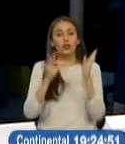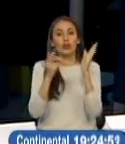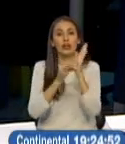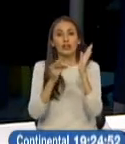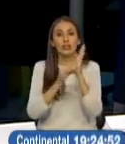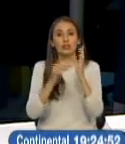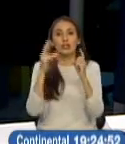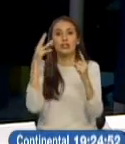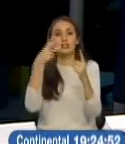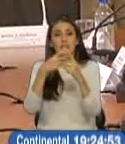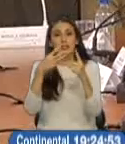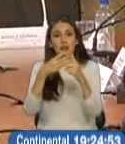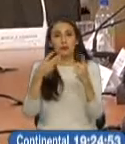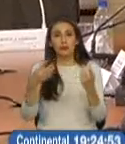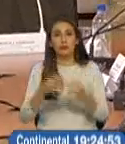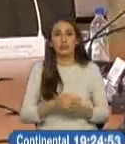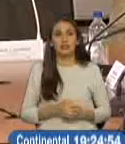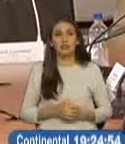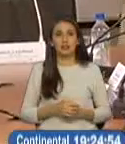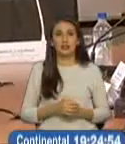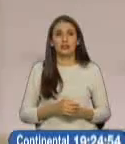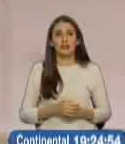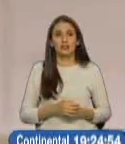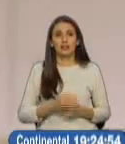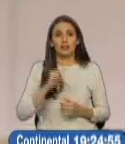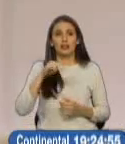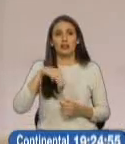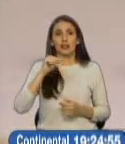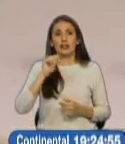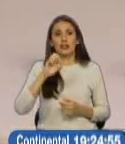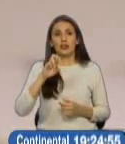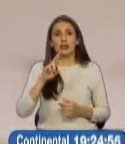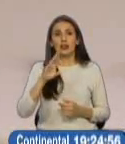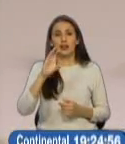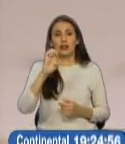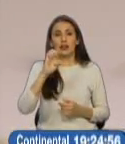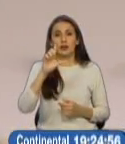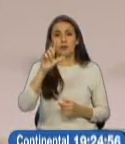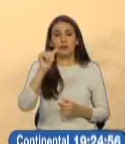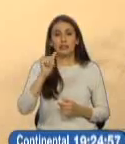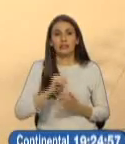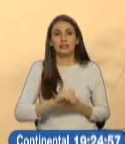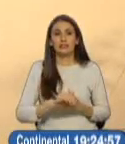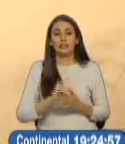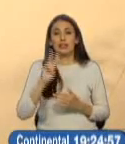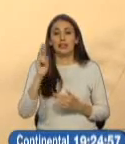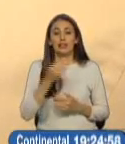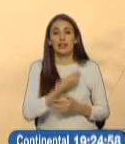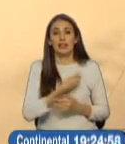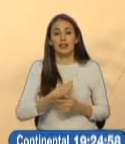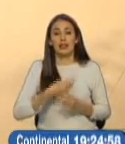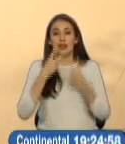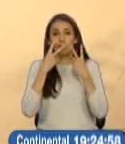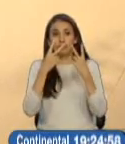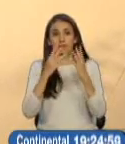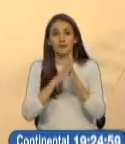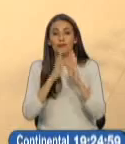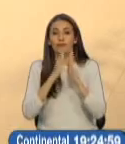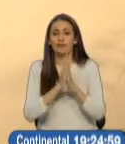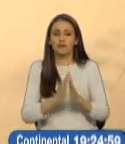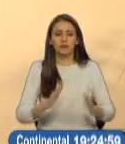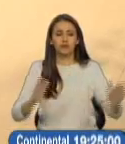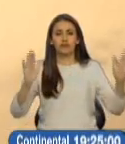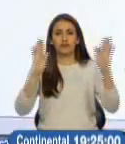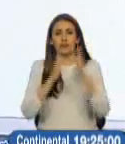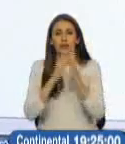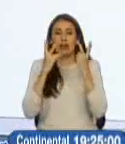internet. Marcela Guiñaga, actual presidenta de la Comisión de Justicia, considera que el debate sobre el control a las redes sociales debe ampliarse,